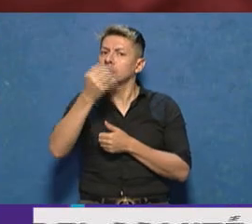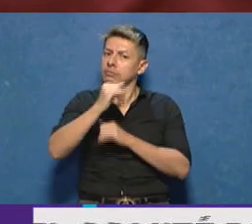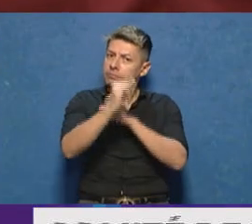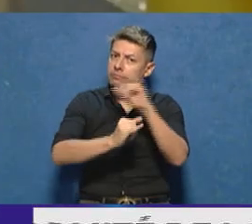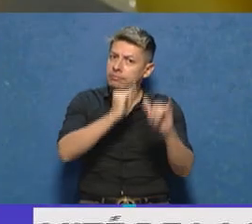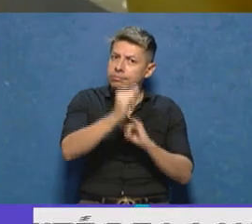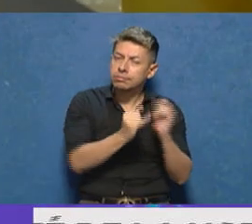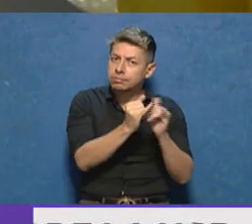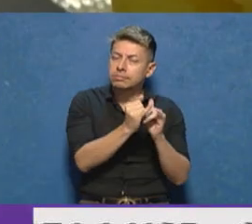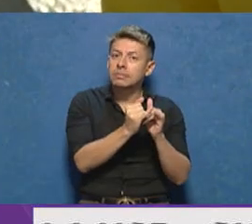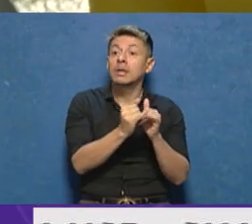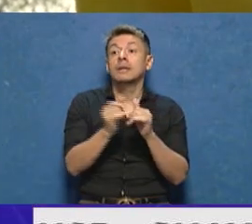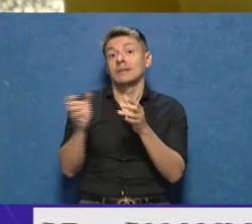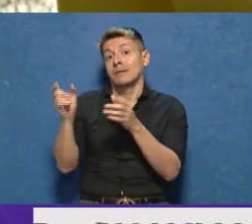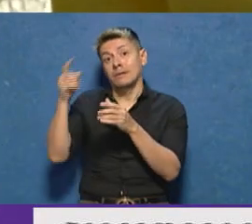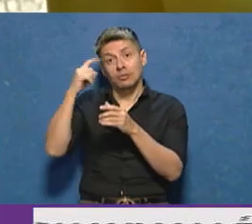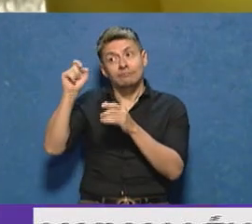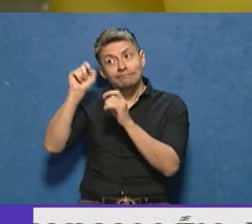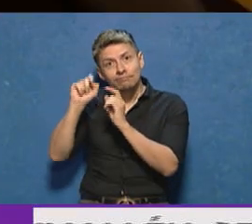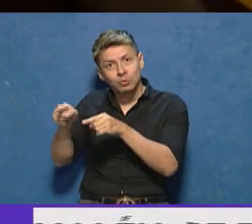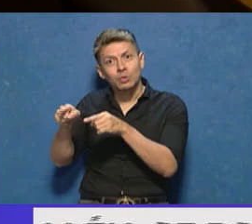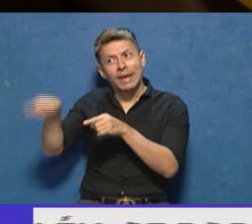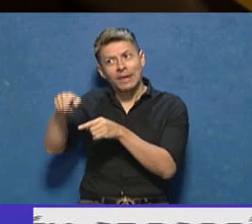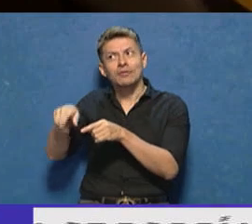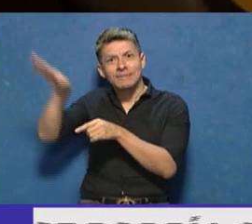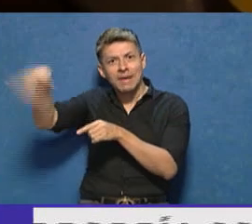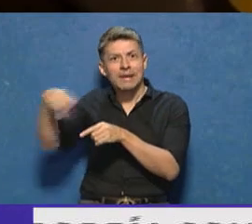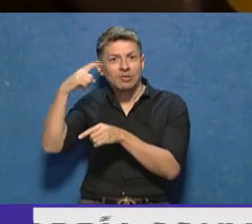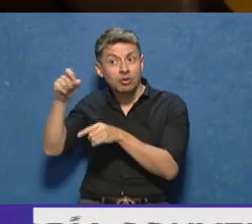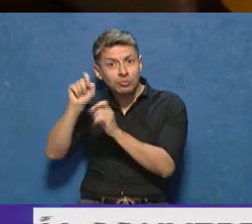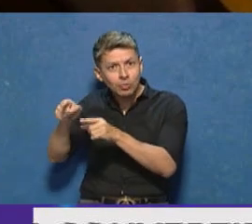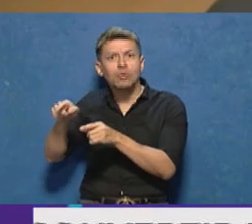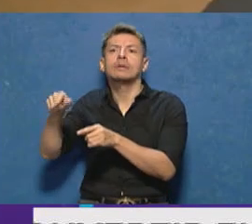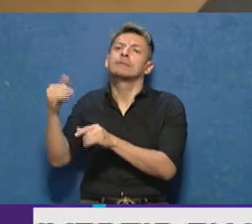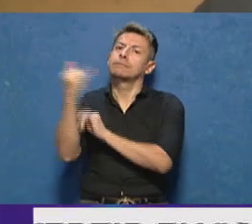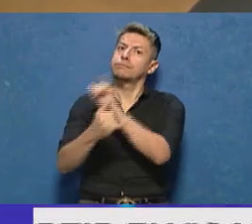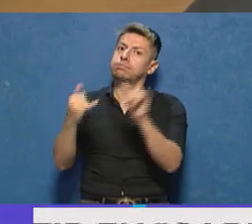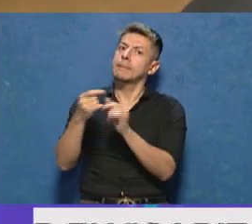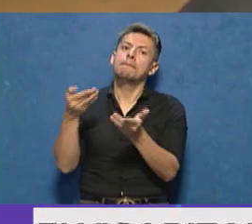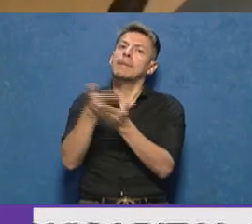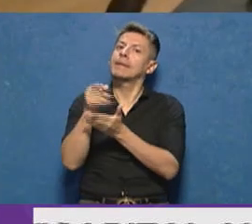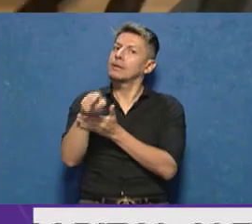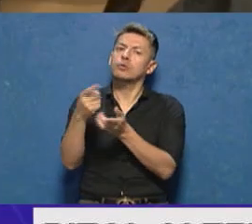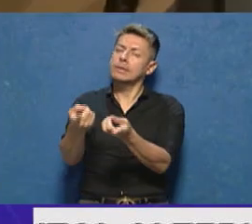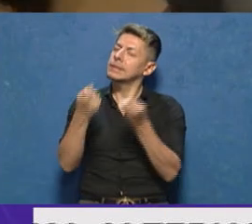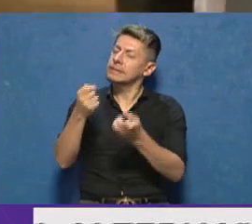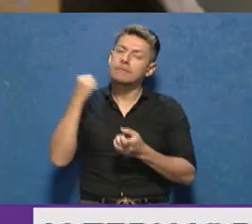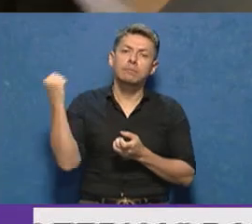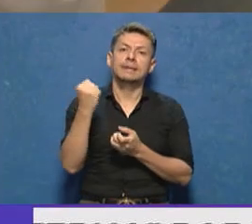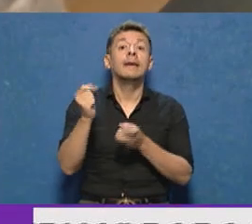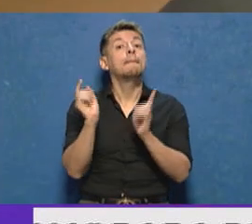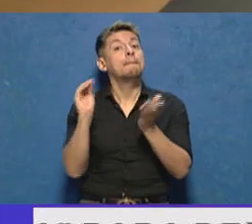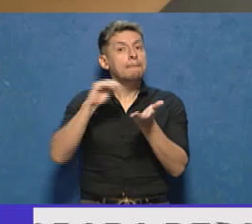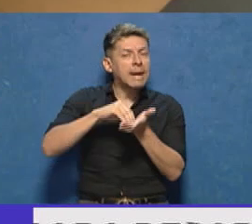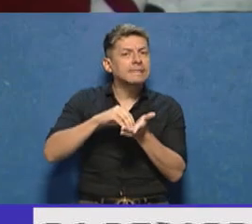su parte, es decir, aquellos que ellos han contratado, dicen que necesita de esto. Pero además tienen el testimonio de